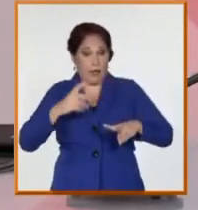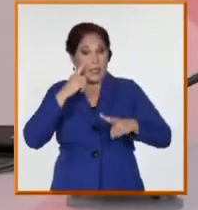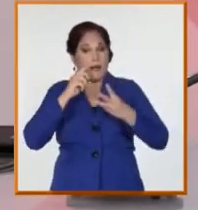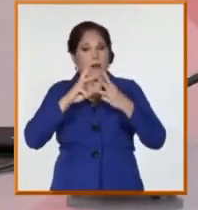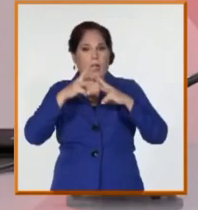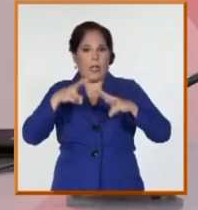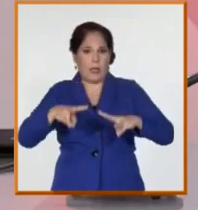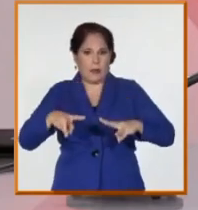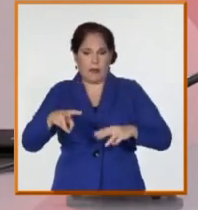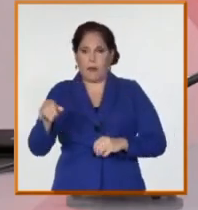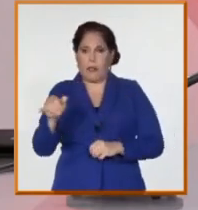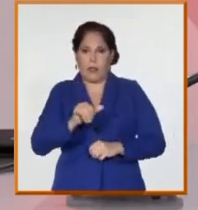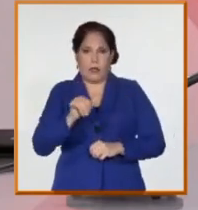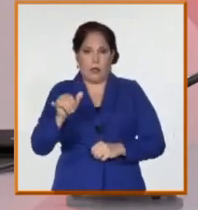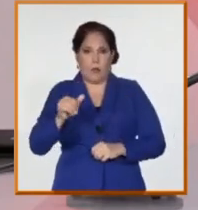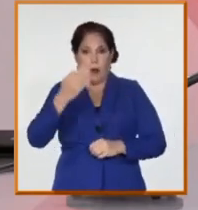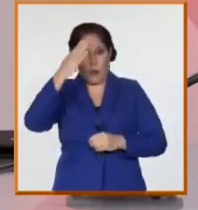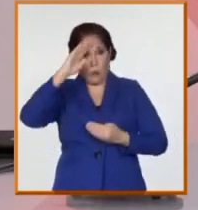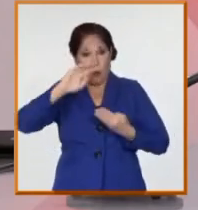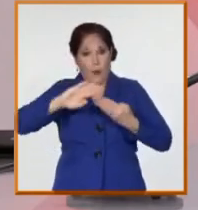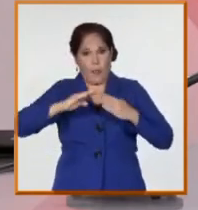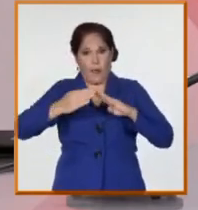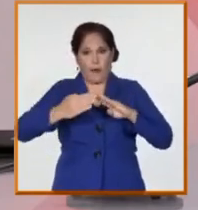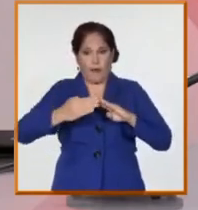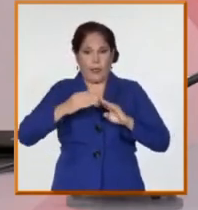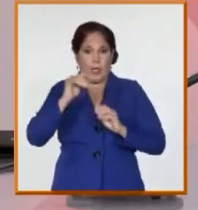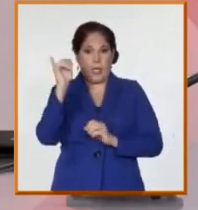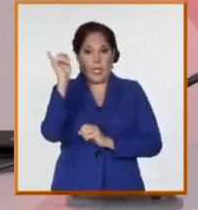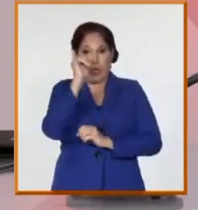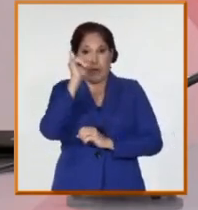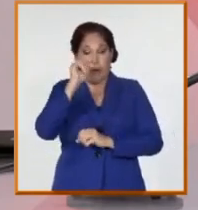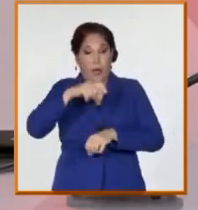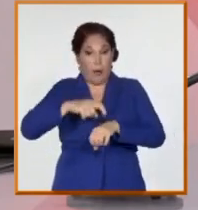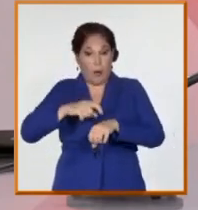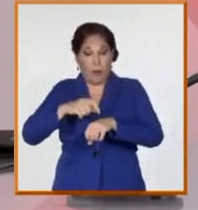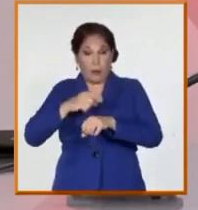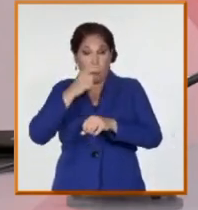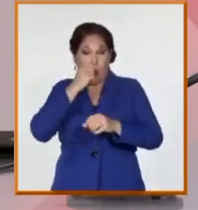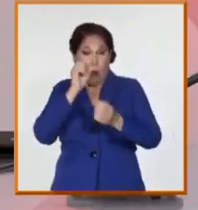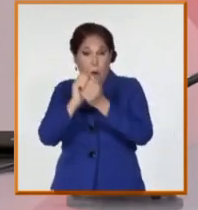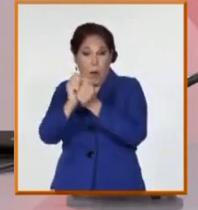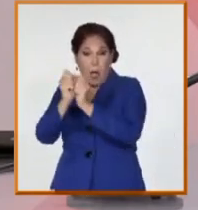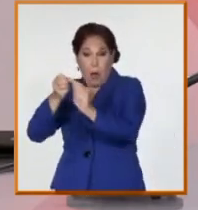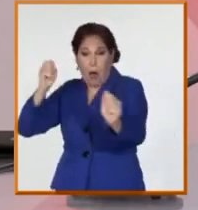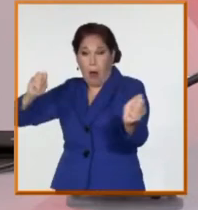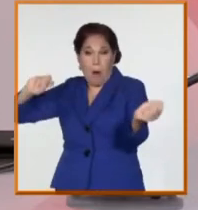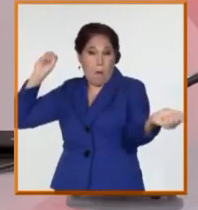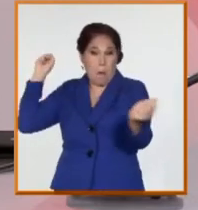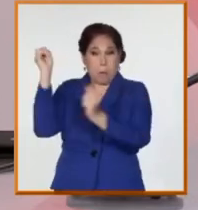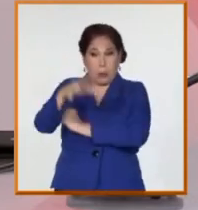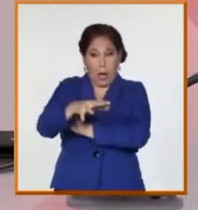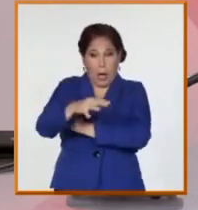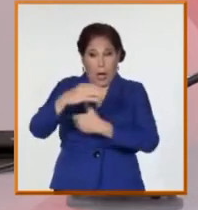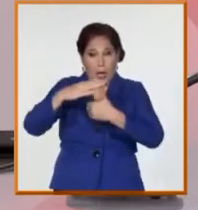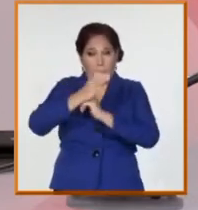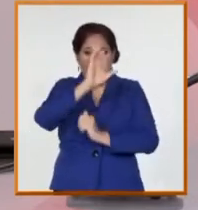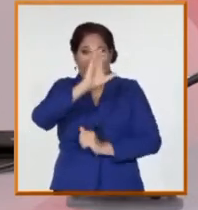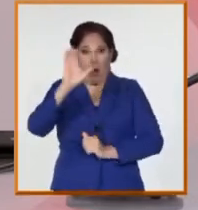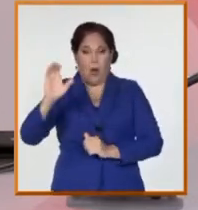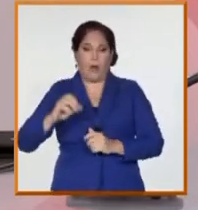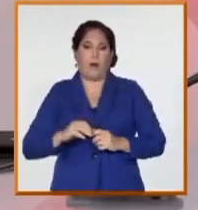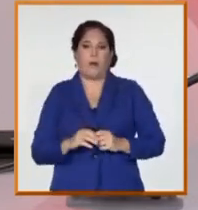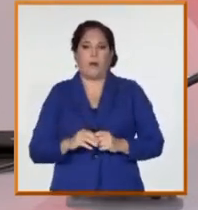en el YouTube de Cuba a debate las imágenes del momento en el que un individuo aún no reconocido